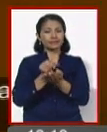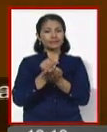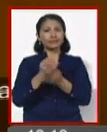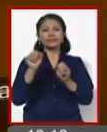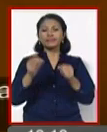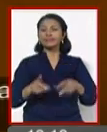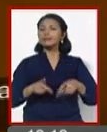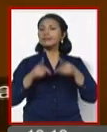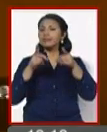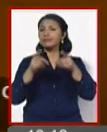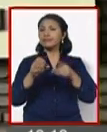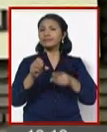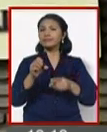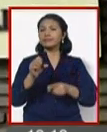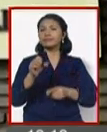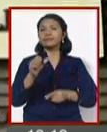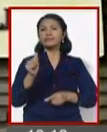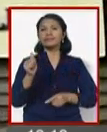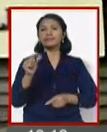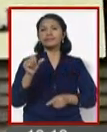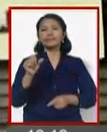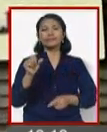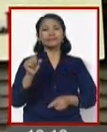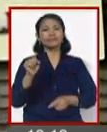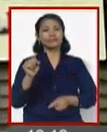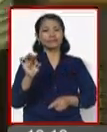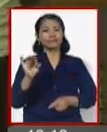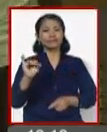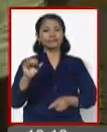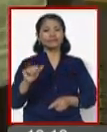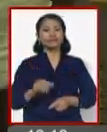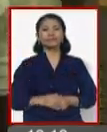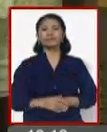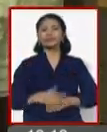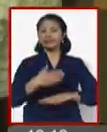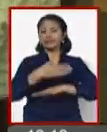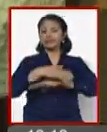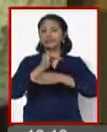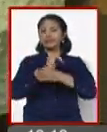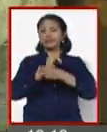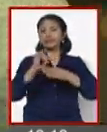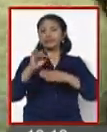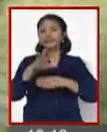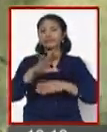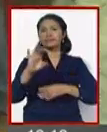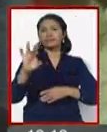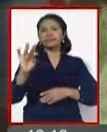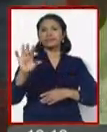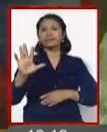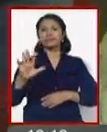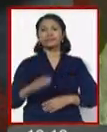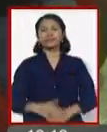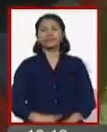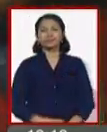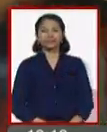puede denunciar ante la ASFI que queda en la calle Irala 585 para que ellos realicen una